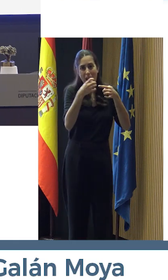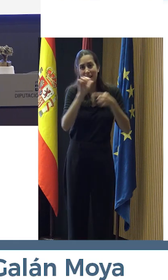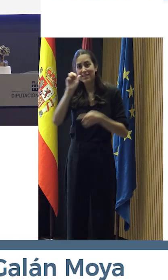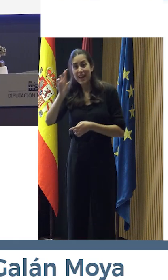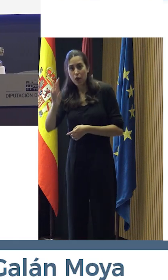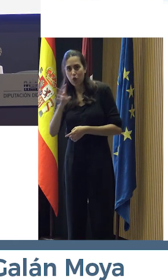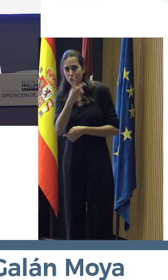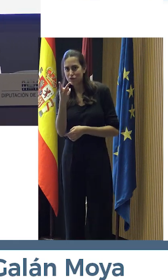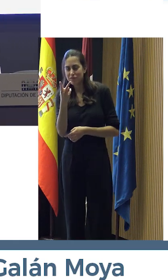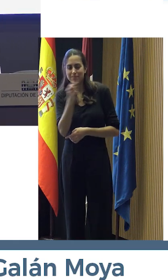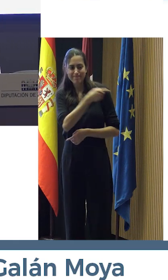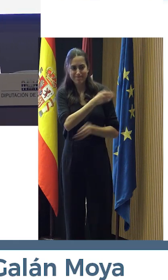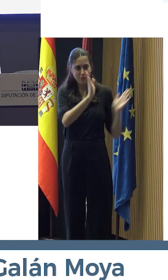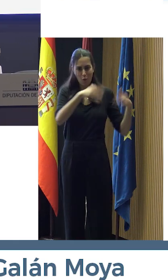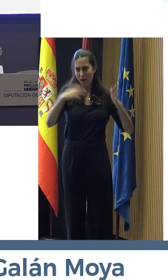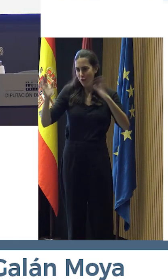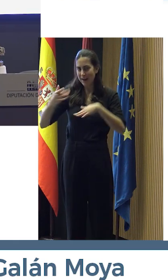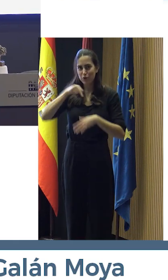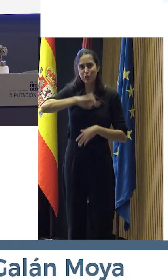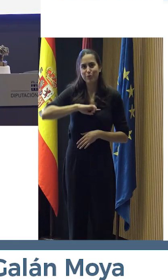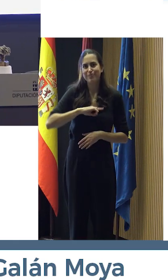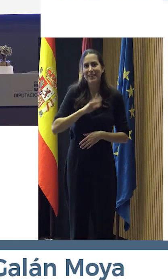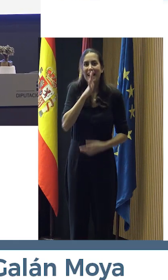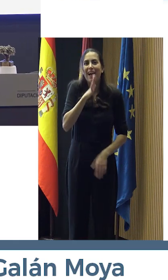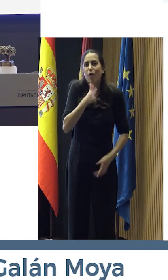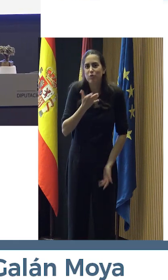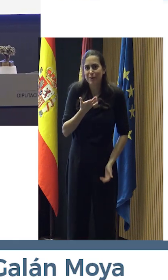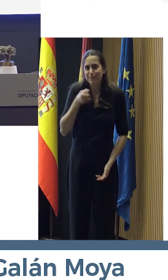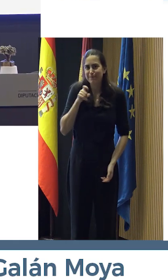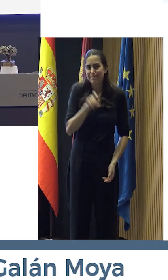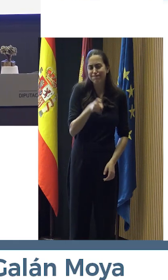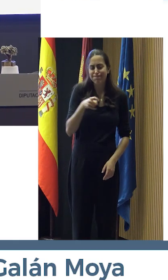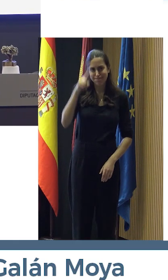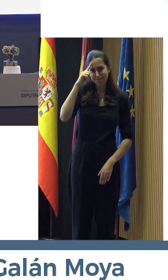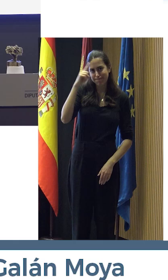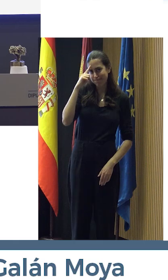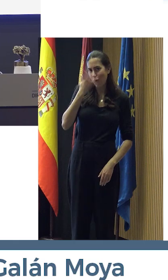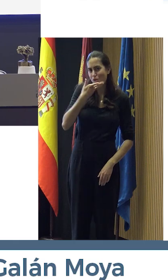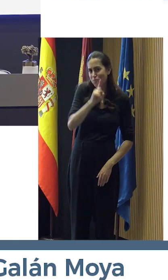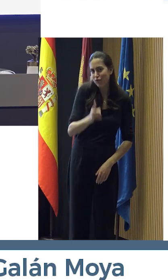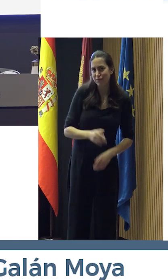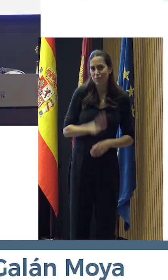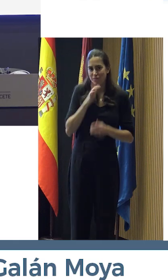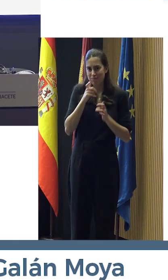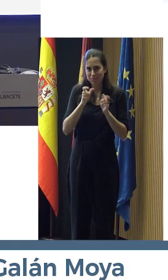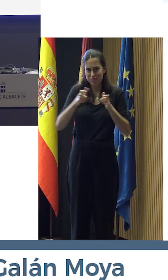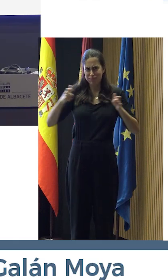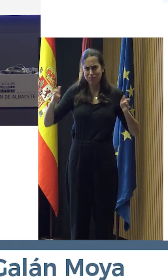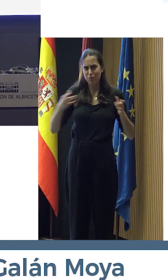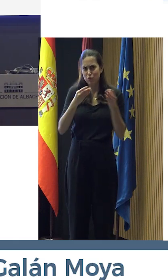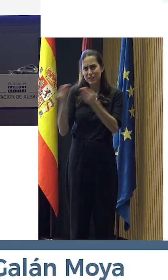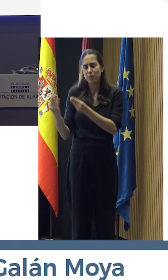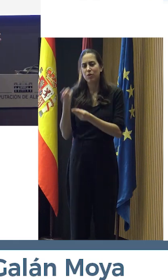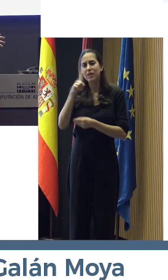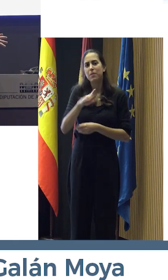con lo cual no sabemos cuál es la causa de que estos tumores sean tan agresivos y tan proliferativos. Además, afecta sobre todo